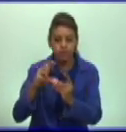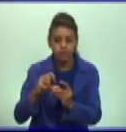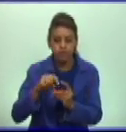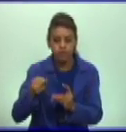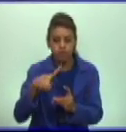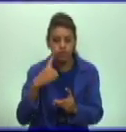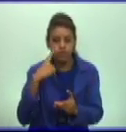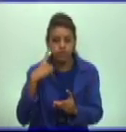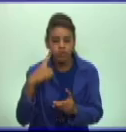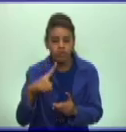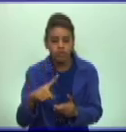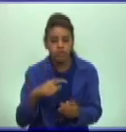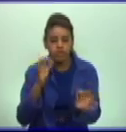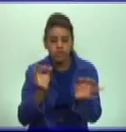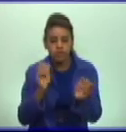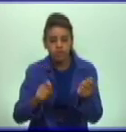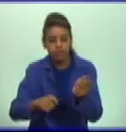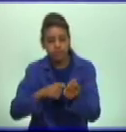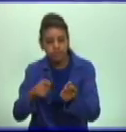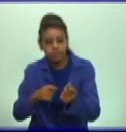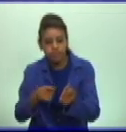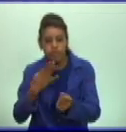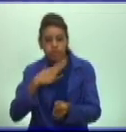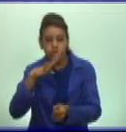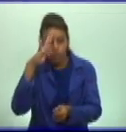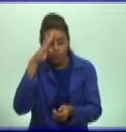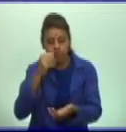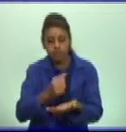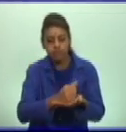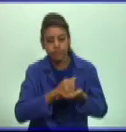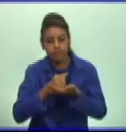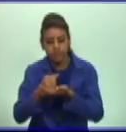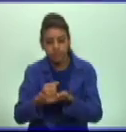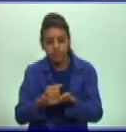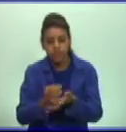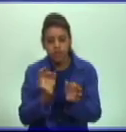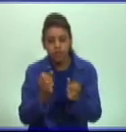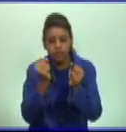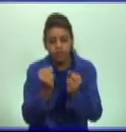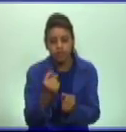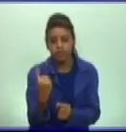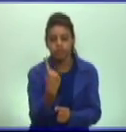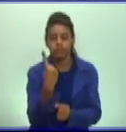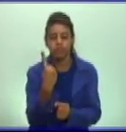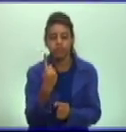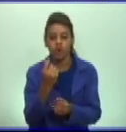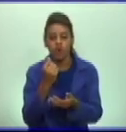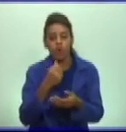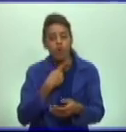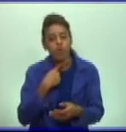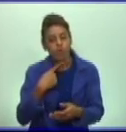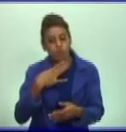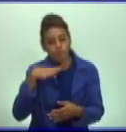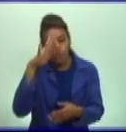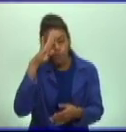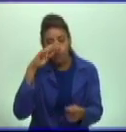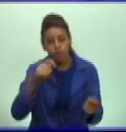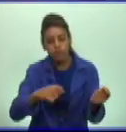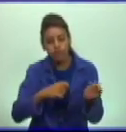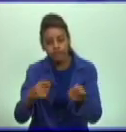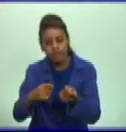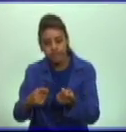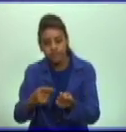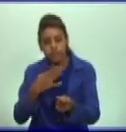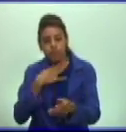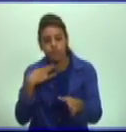probarán de nuestra artillería. Cuba es solidaria aunque la dejen sola. Cuba son aquellos que murieron en Angola. Cuba es